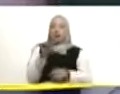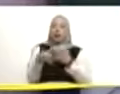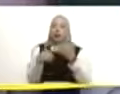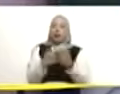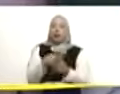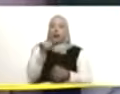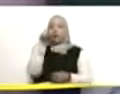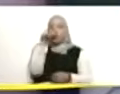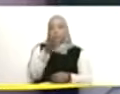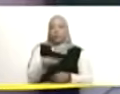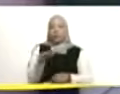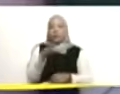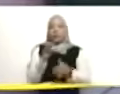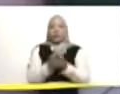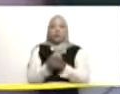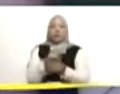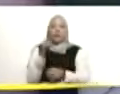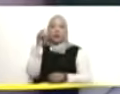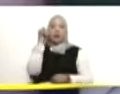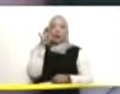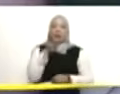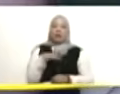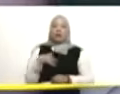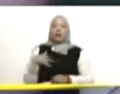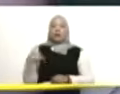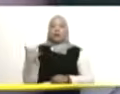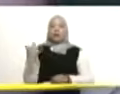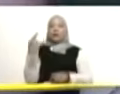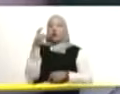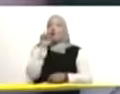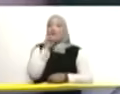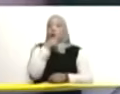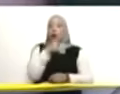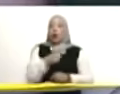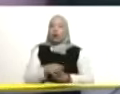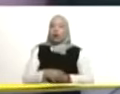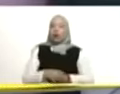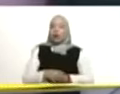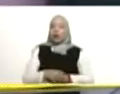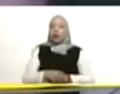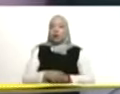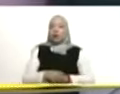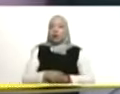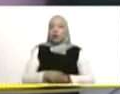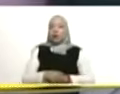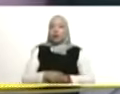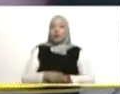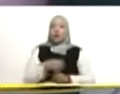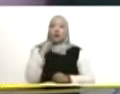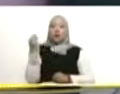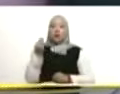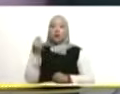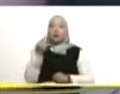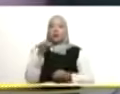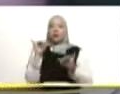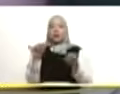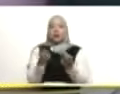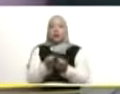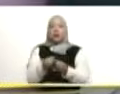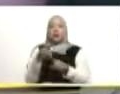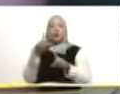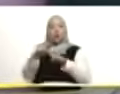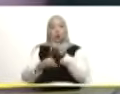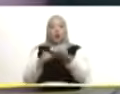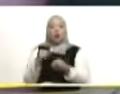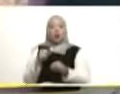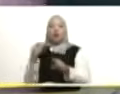decir, a los compañeros, a los abuelos y abuelas, que sus nietos y nietas, por el mismo tema de las redes sociales, a veces